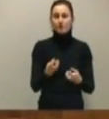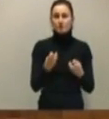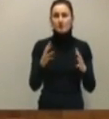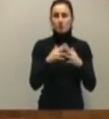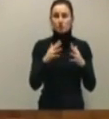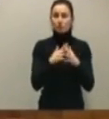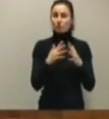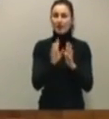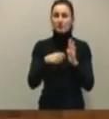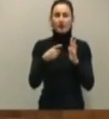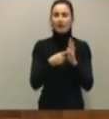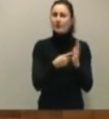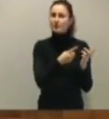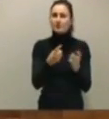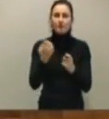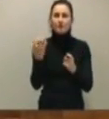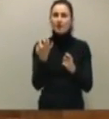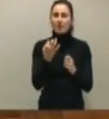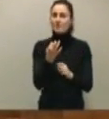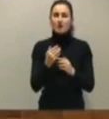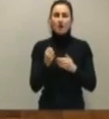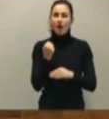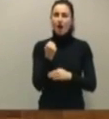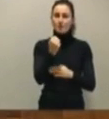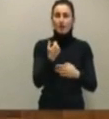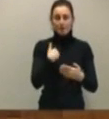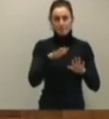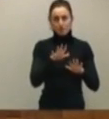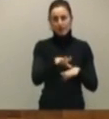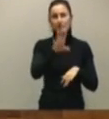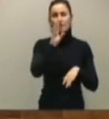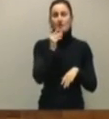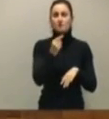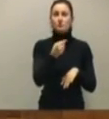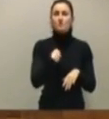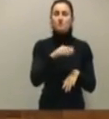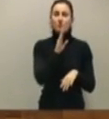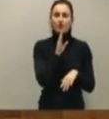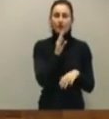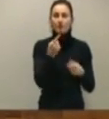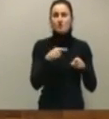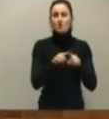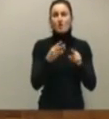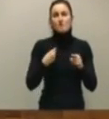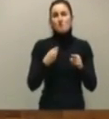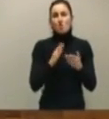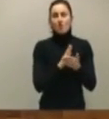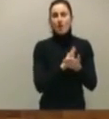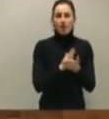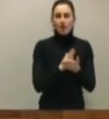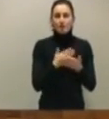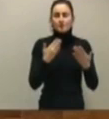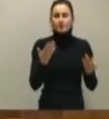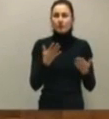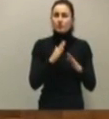y legislativas necesarias. Pero entendemos, como les decía, que es un punto de inflexión.